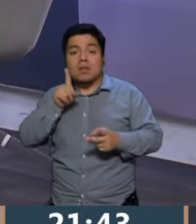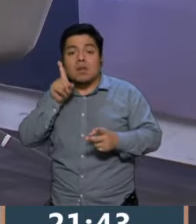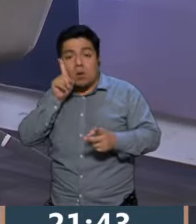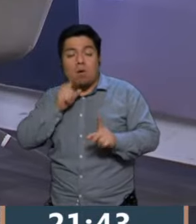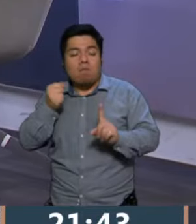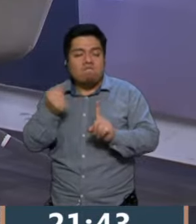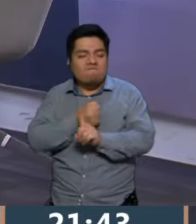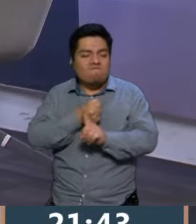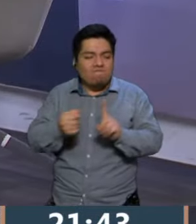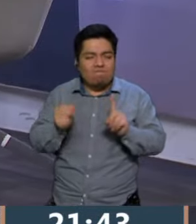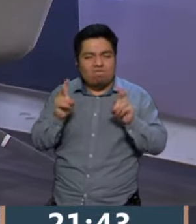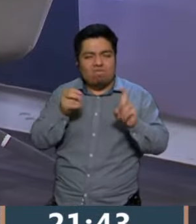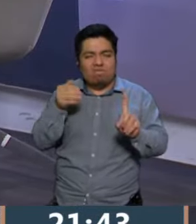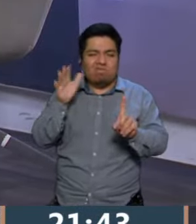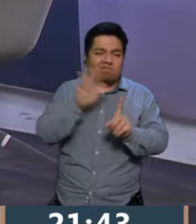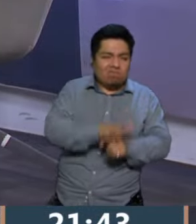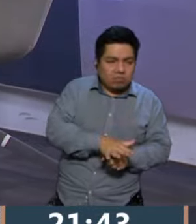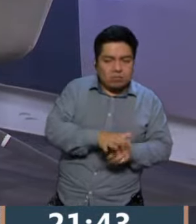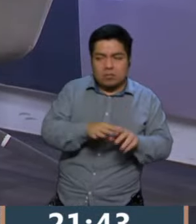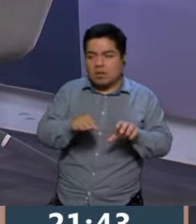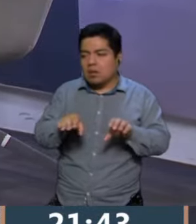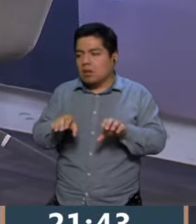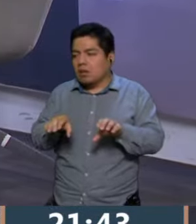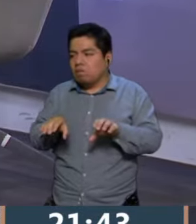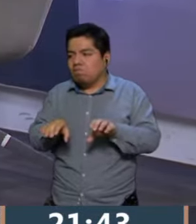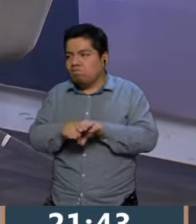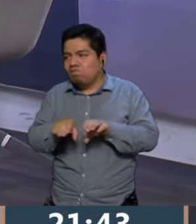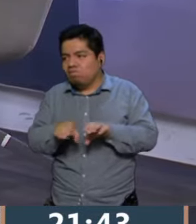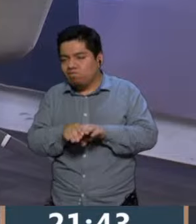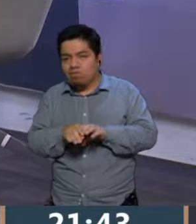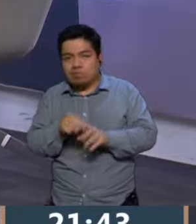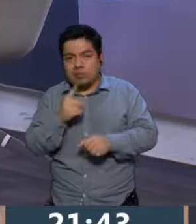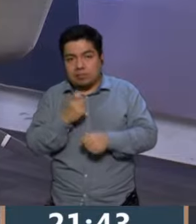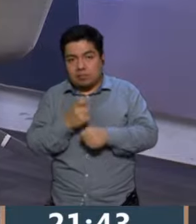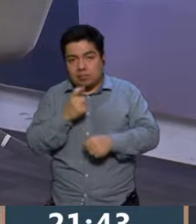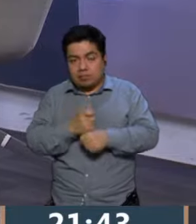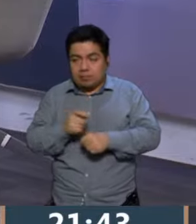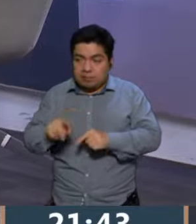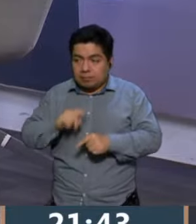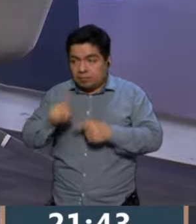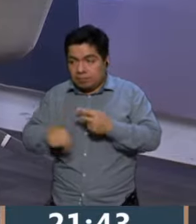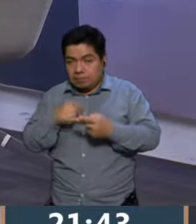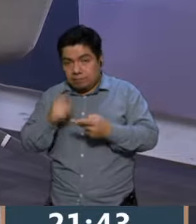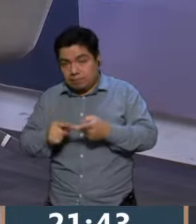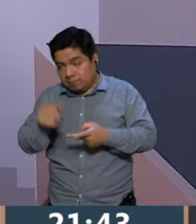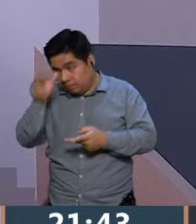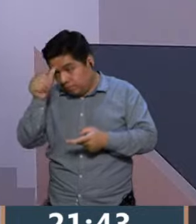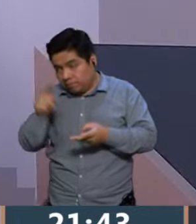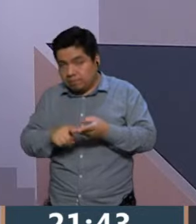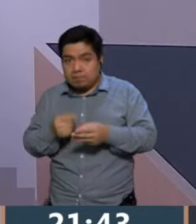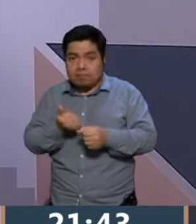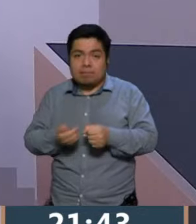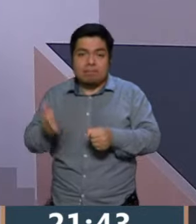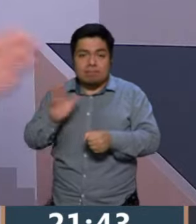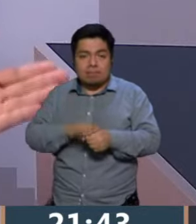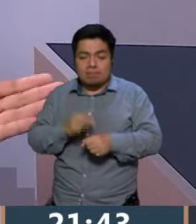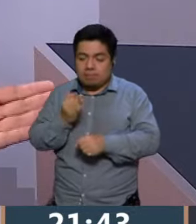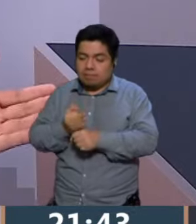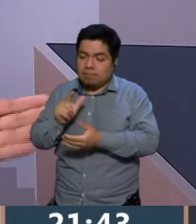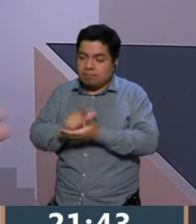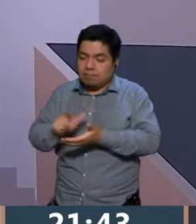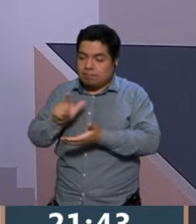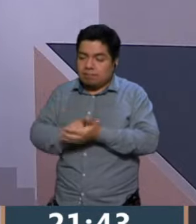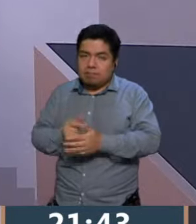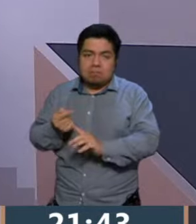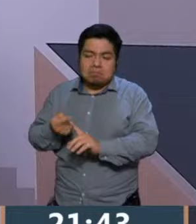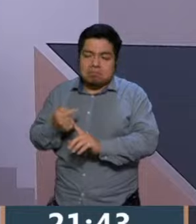género es un discurso que no está, fue acuñado primero en la jurisprudencia, luego en nuestros acuerdos administrativos y ahorita ya está en ley, pero tiene ese